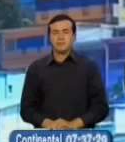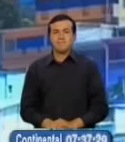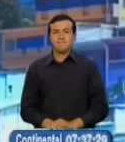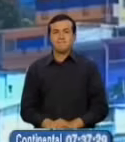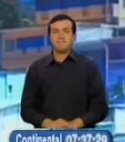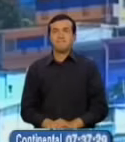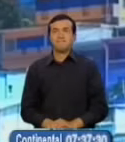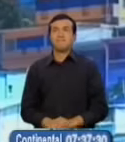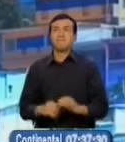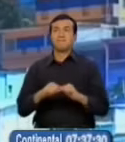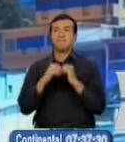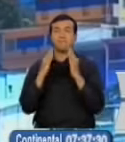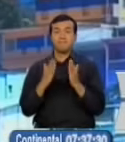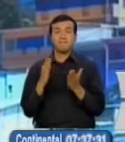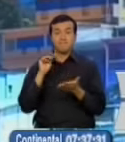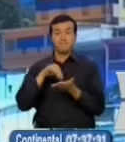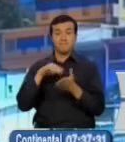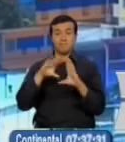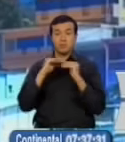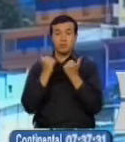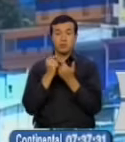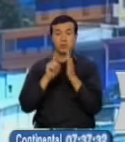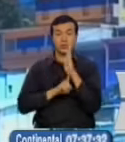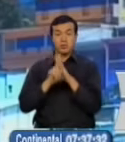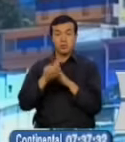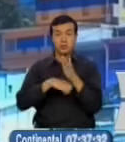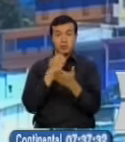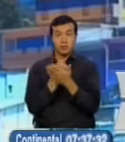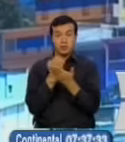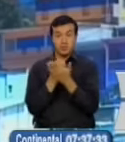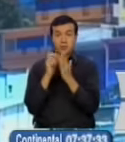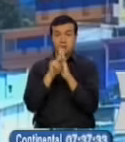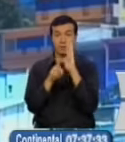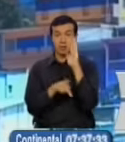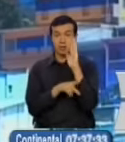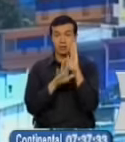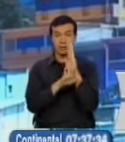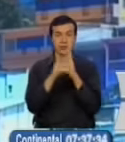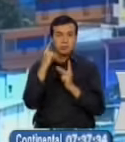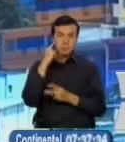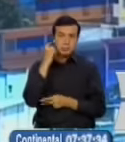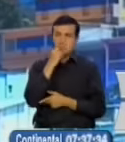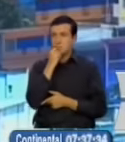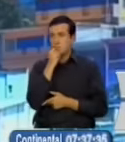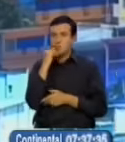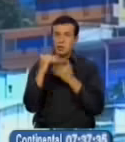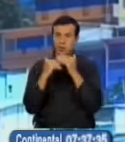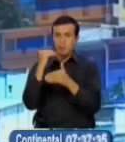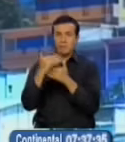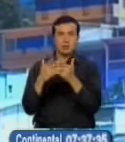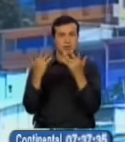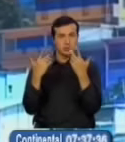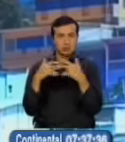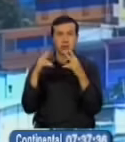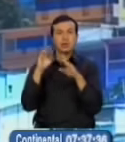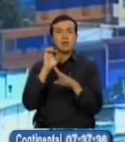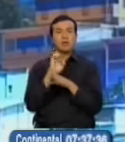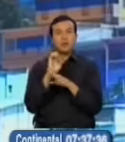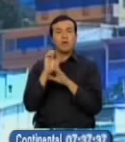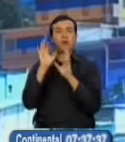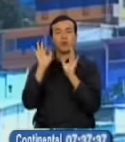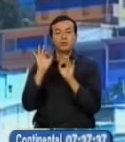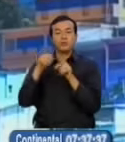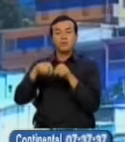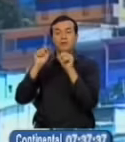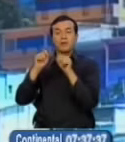Entre los legisladores integrantes de la Comisión de Desarrollo Económico del Parlamento hay expectativa por los avances conseguidos por el país para la firma